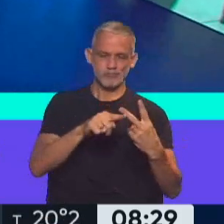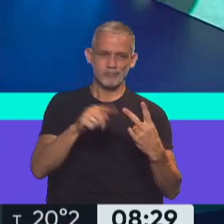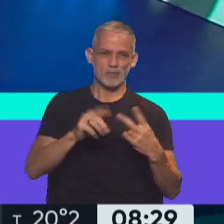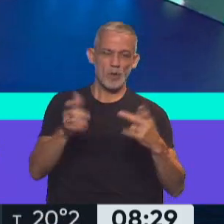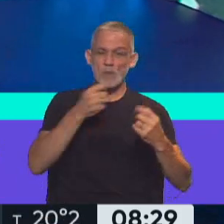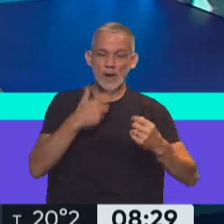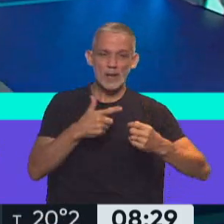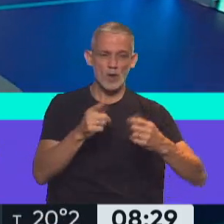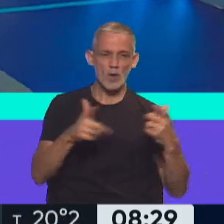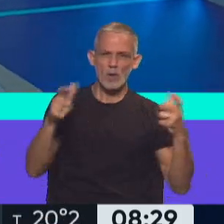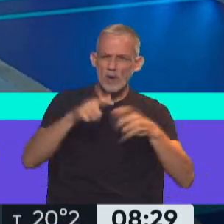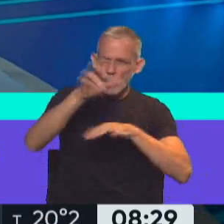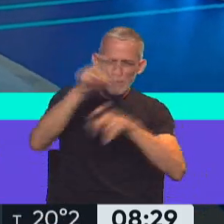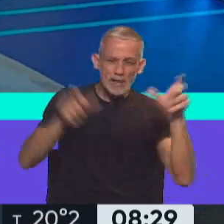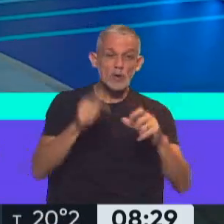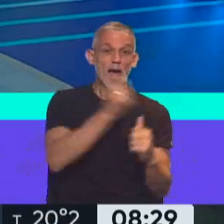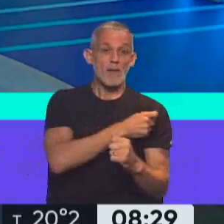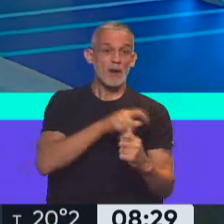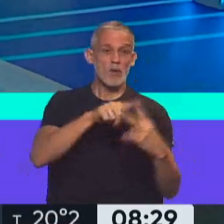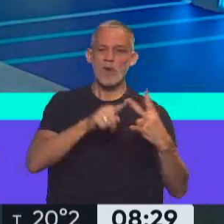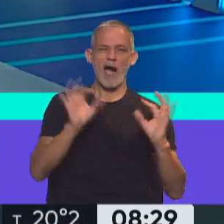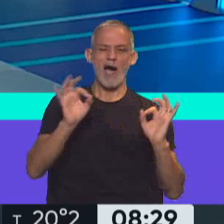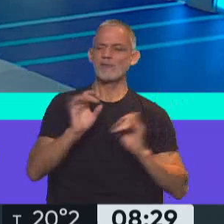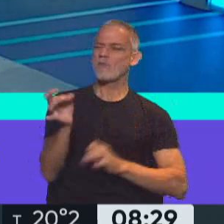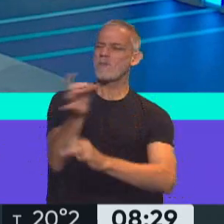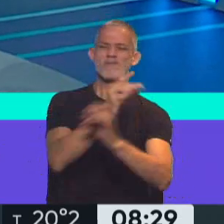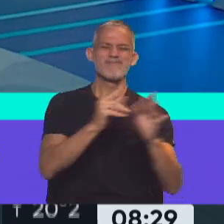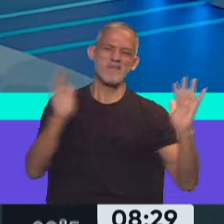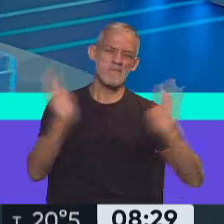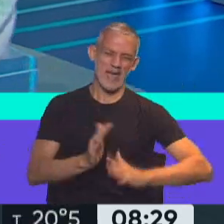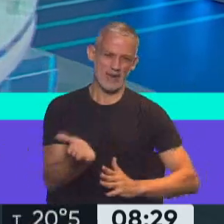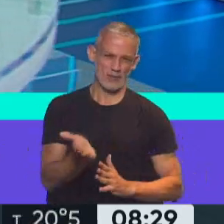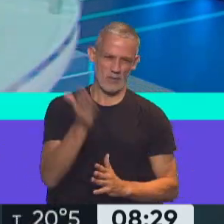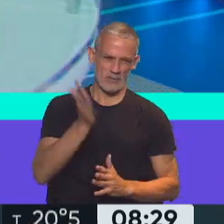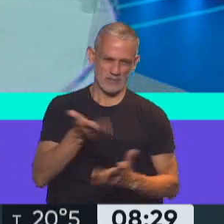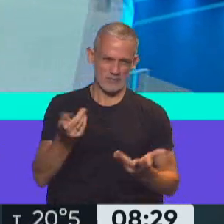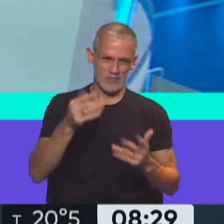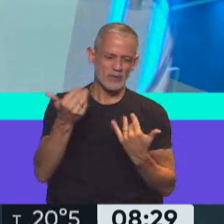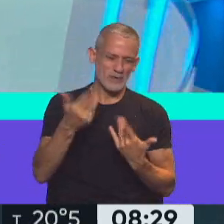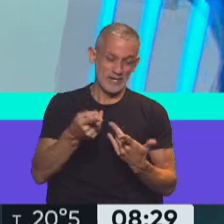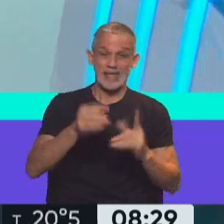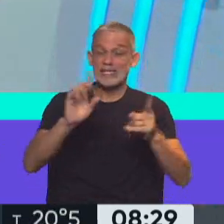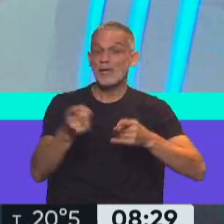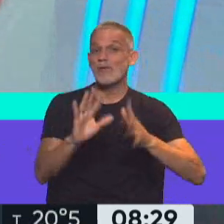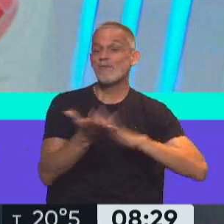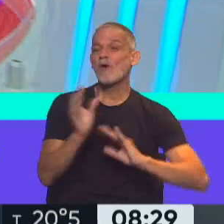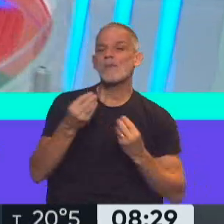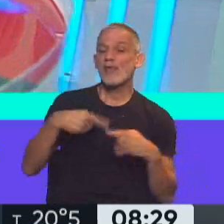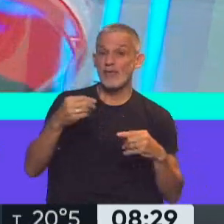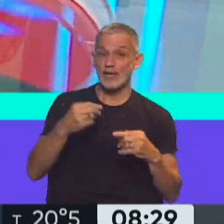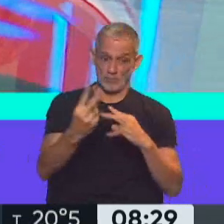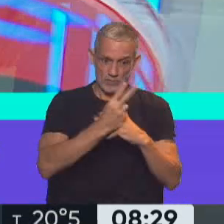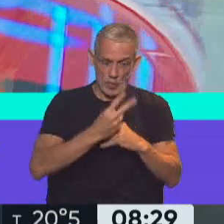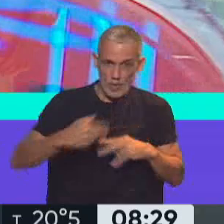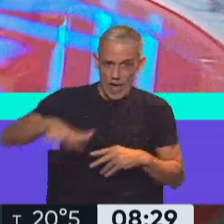reunión o todo un evento de personas vacunadas, la posibilidad de tener un brote es mucho menor. Pero además también es una manera de